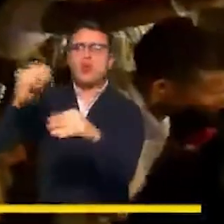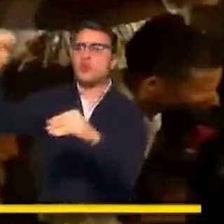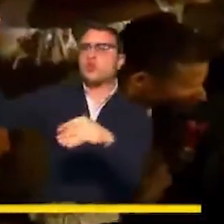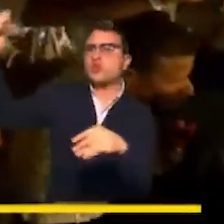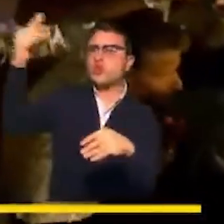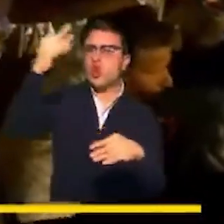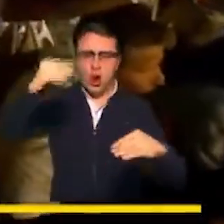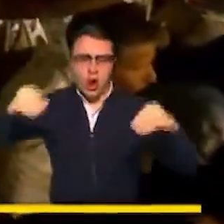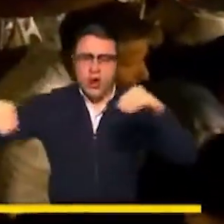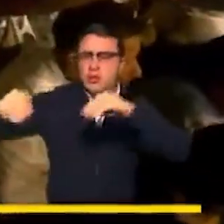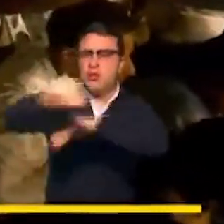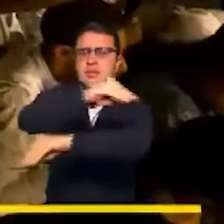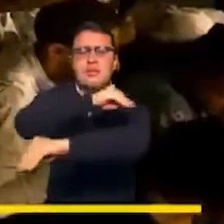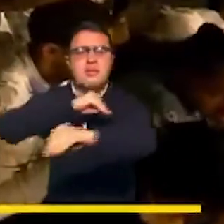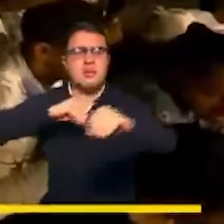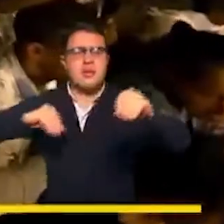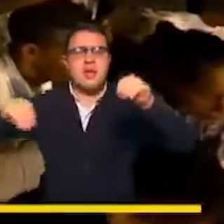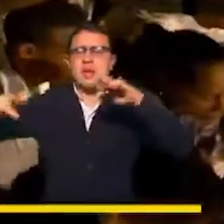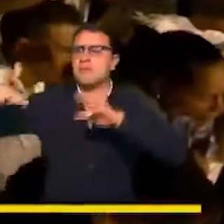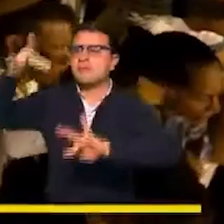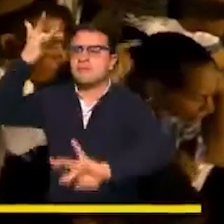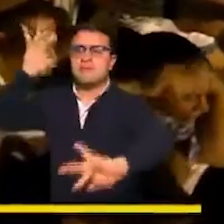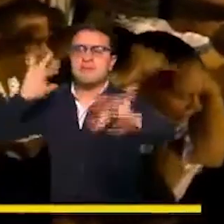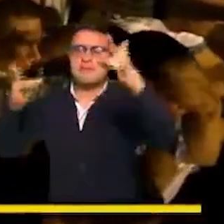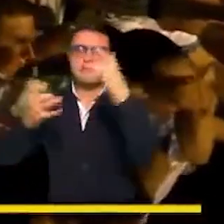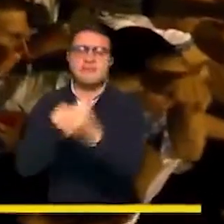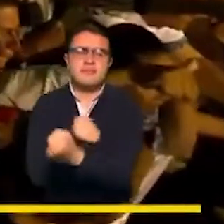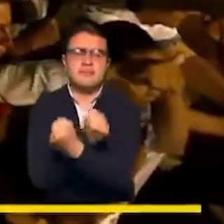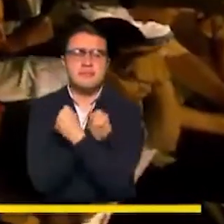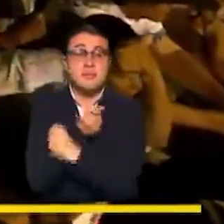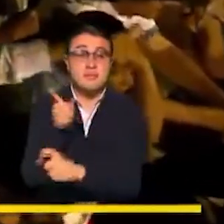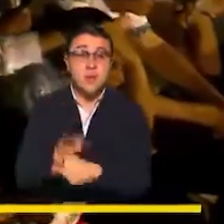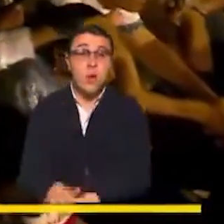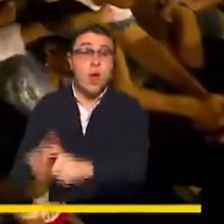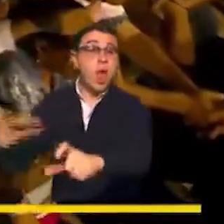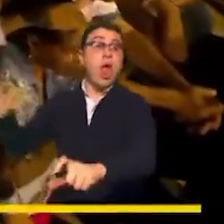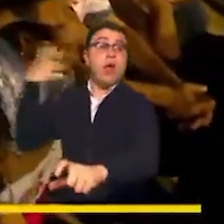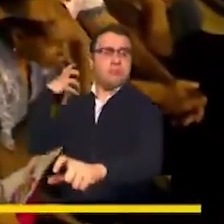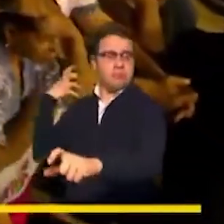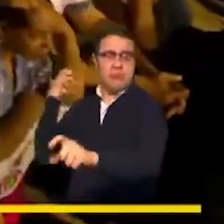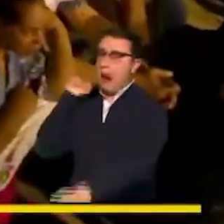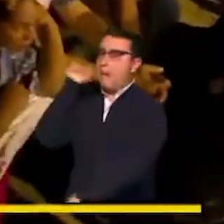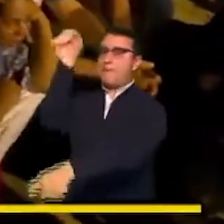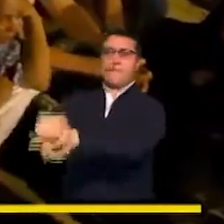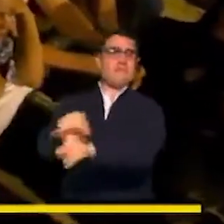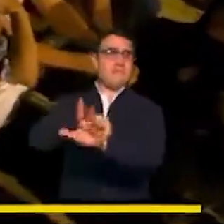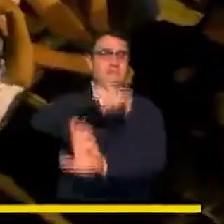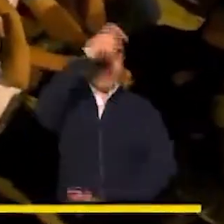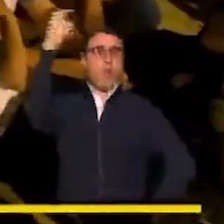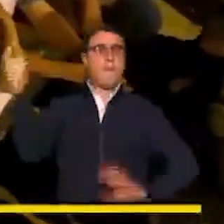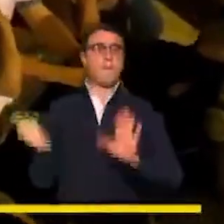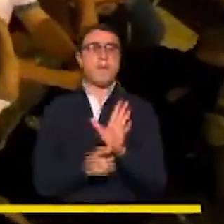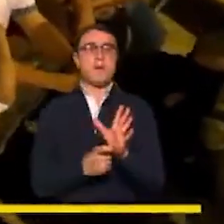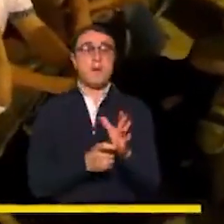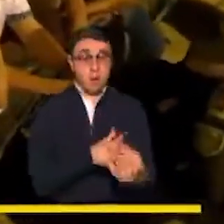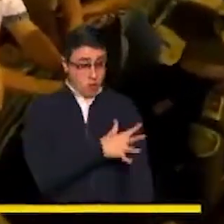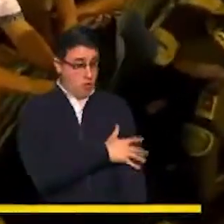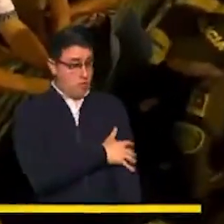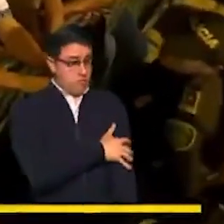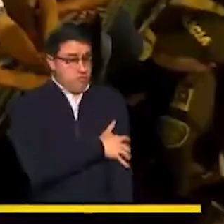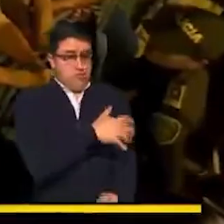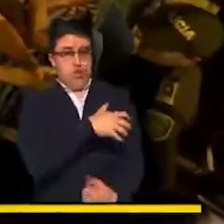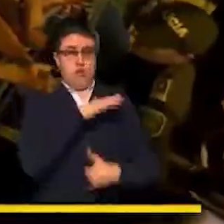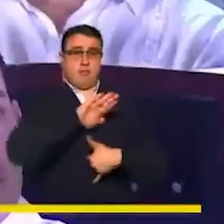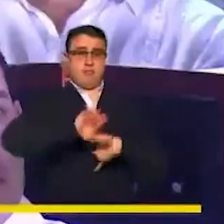las tierras adoradas y doradas de La Guajira. Es porque el poder central no puede